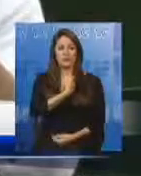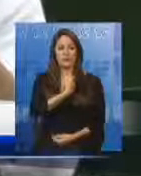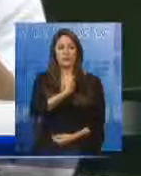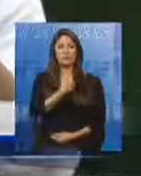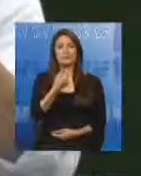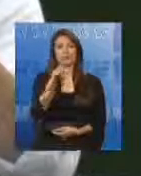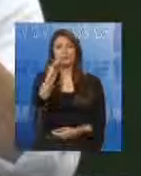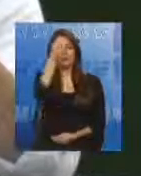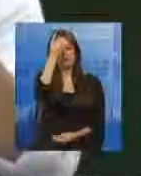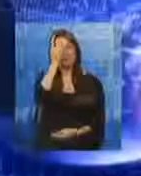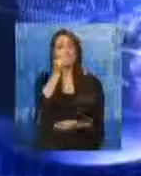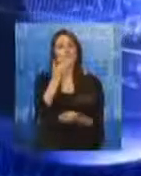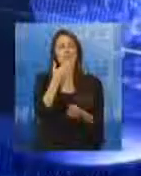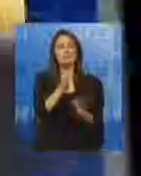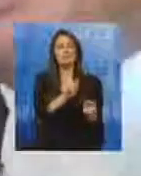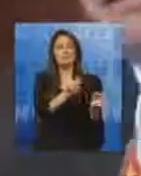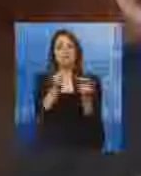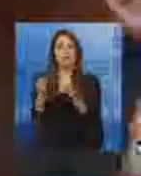refinanciar las deudas, ¿no?